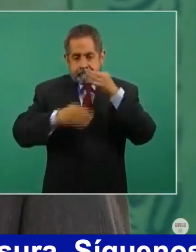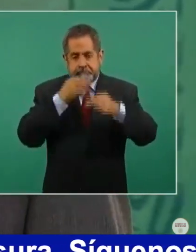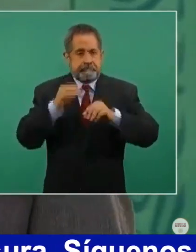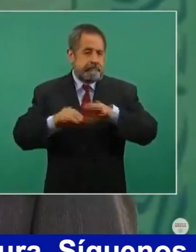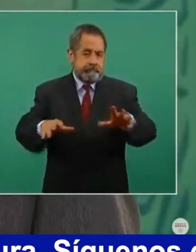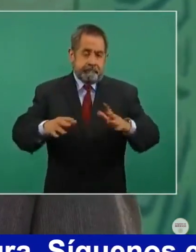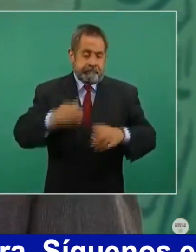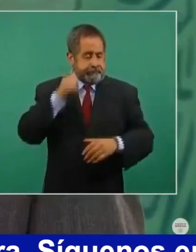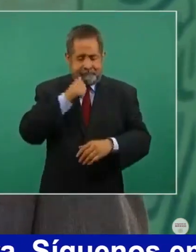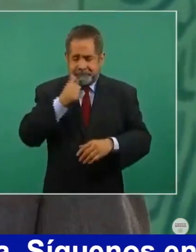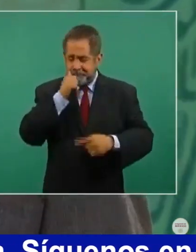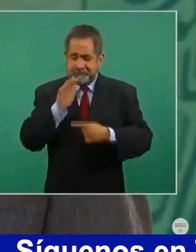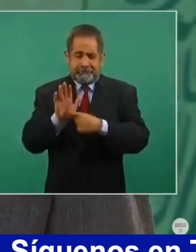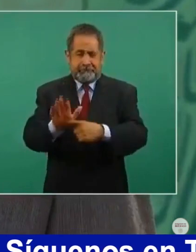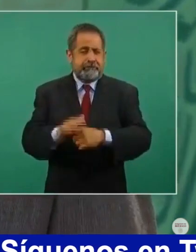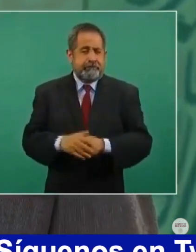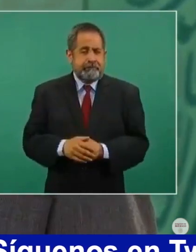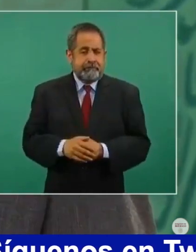Antes